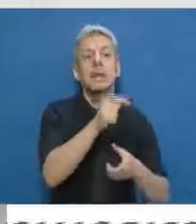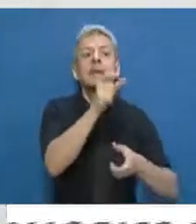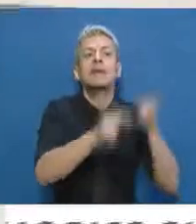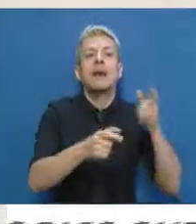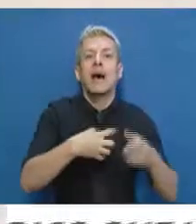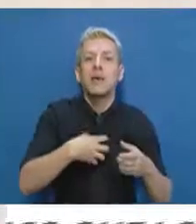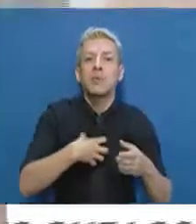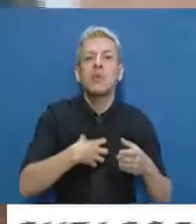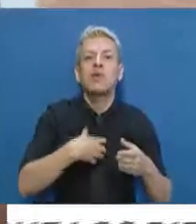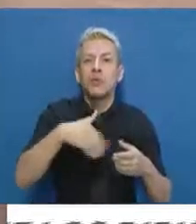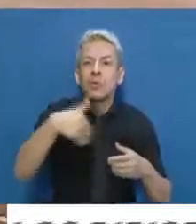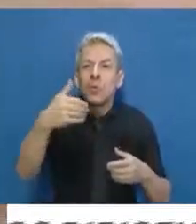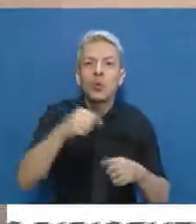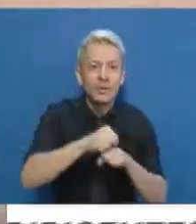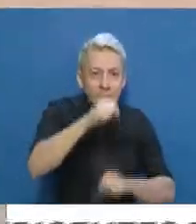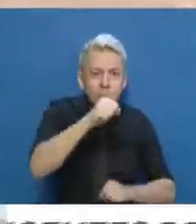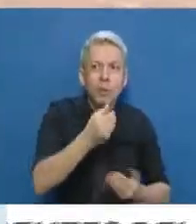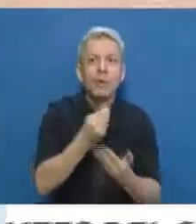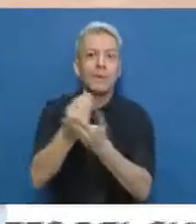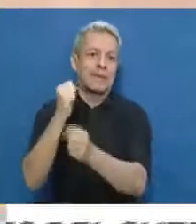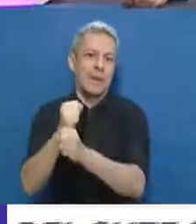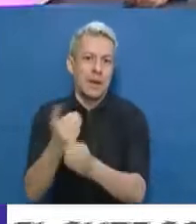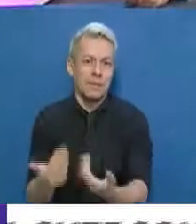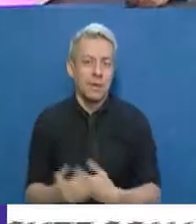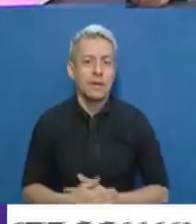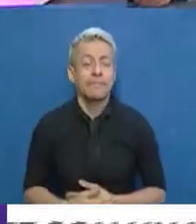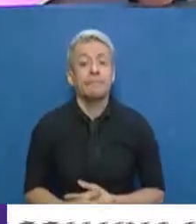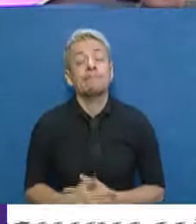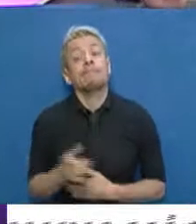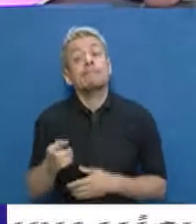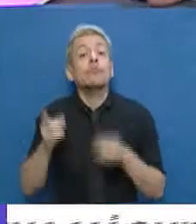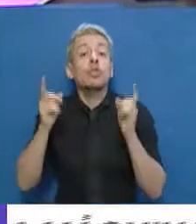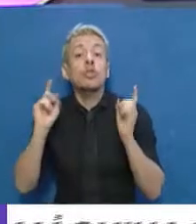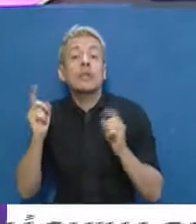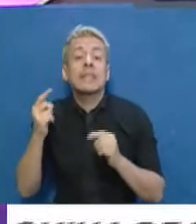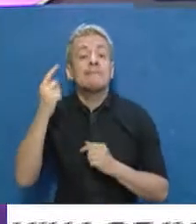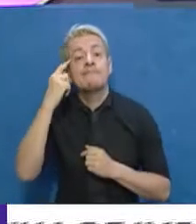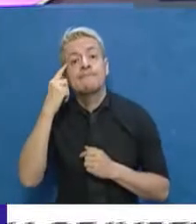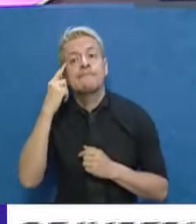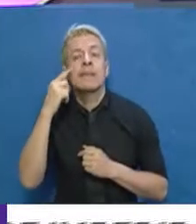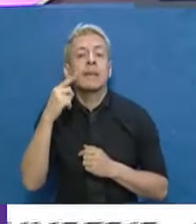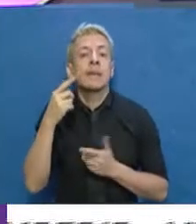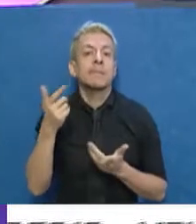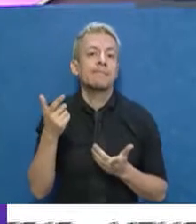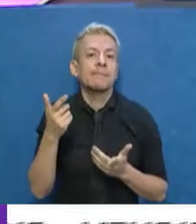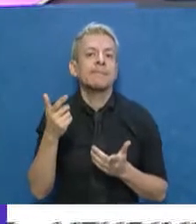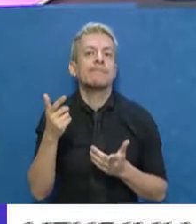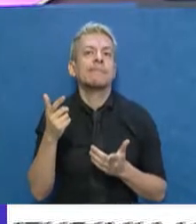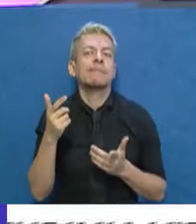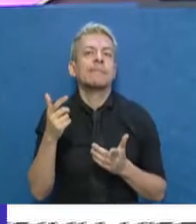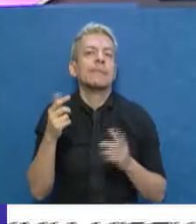puedan incorporar al ámbito laboral y por lo cual ellos entienden que más allá de cualquier